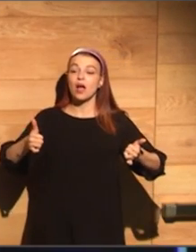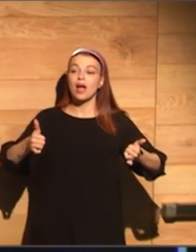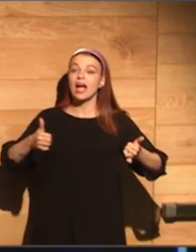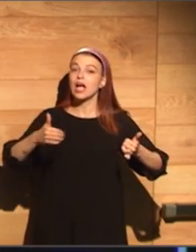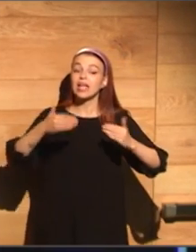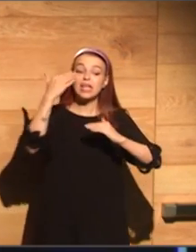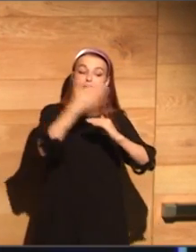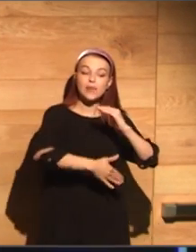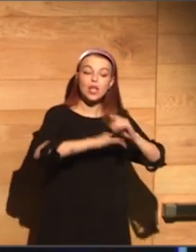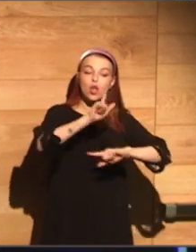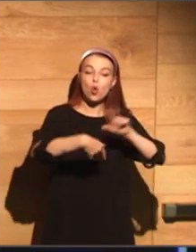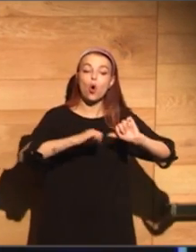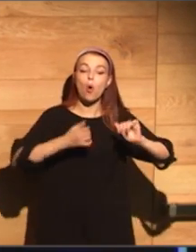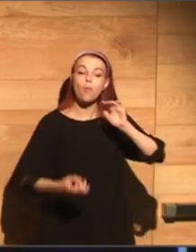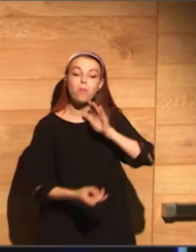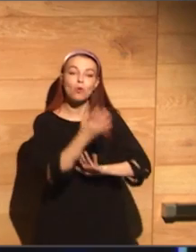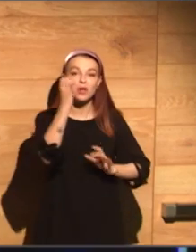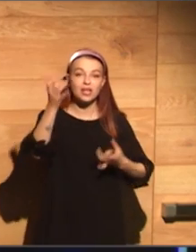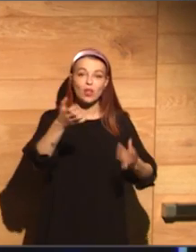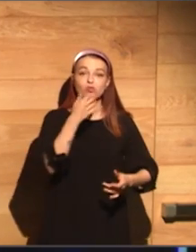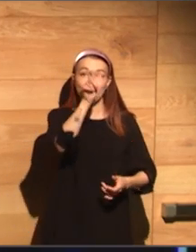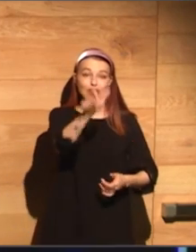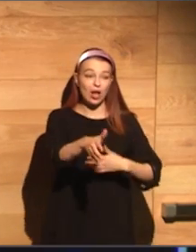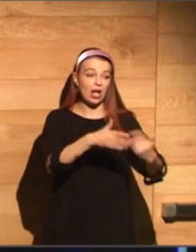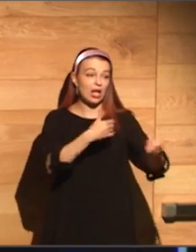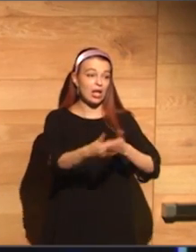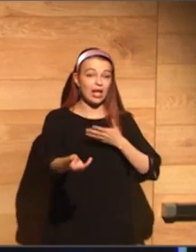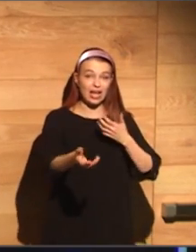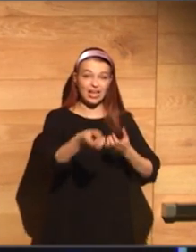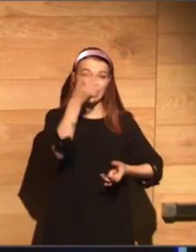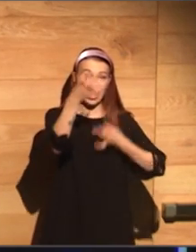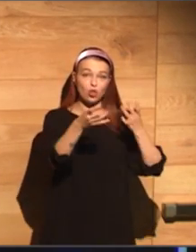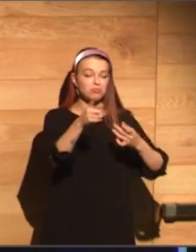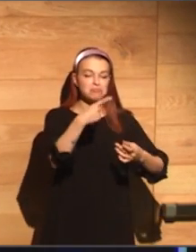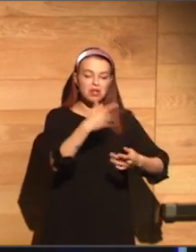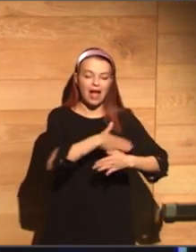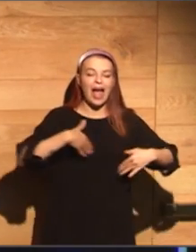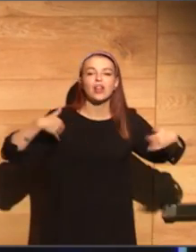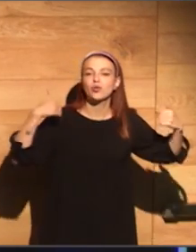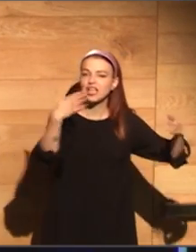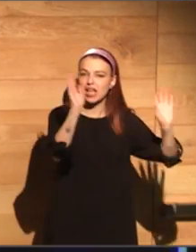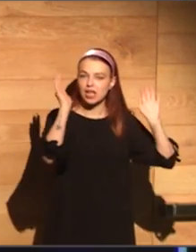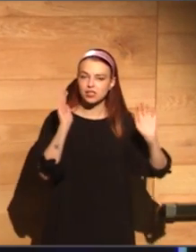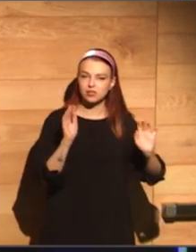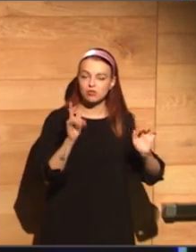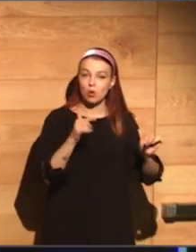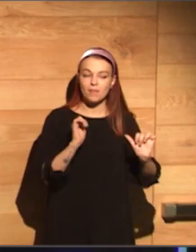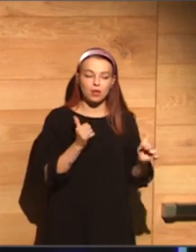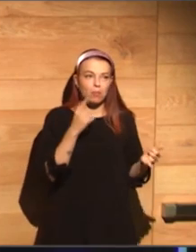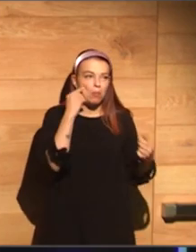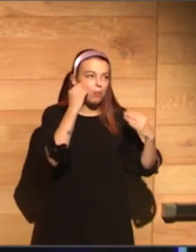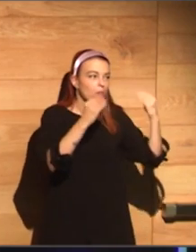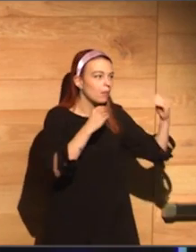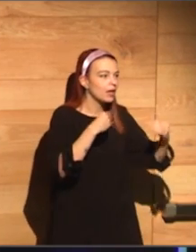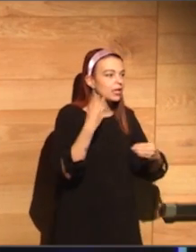Si a alguien, si a un creador le dices haz lo que quieras, nada. Lo que se va a enfrentar es un paisaje infinito y a un lienzo en blanco que es desasosegado. Hay que acotar. Y